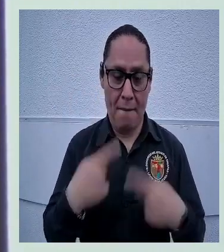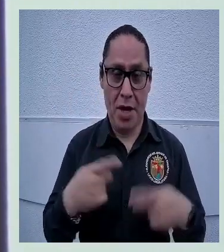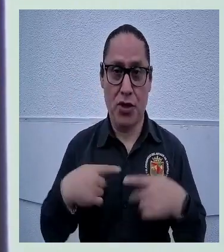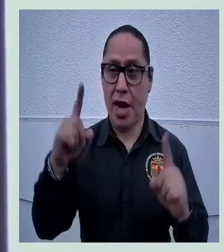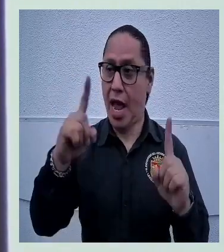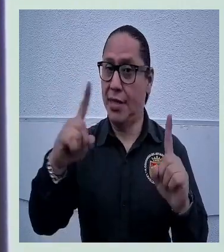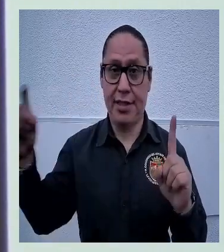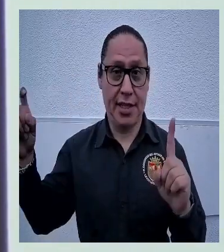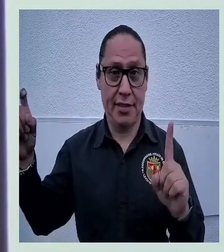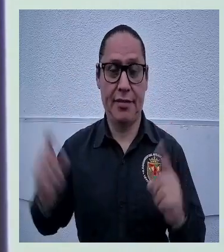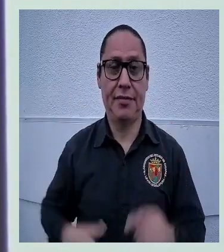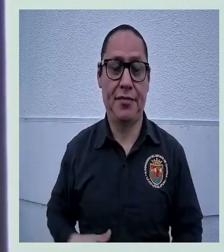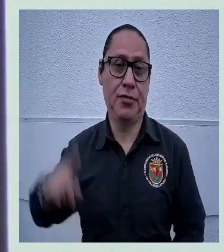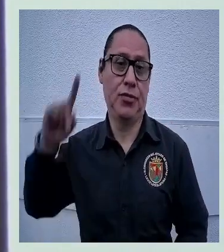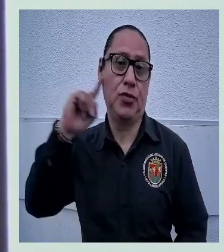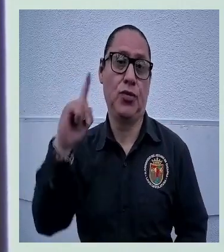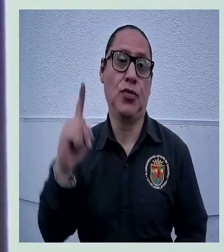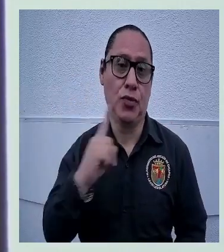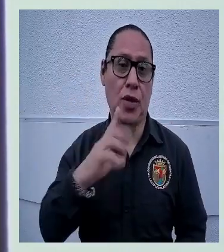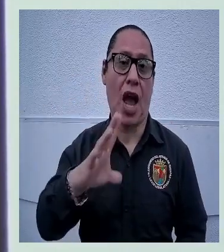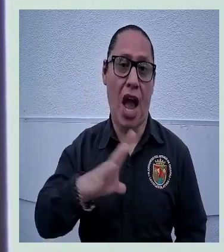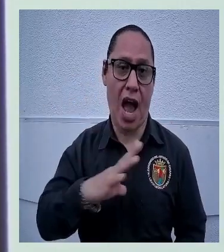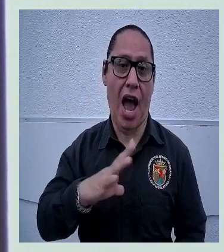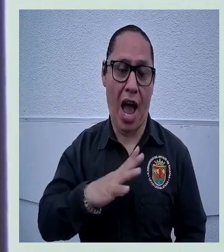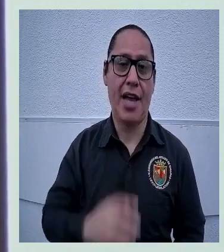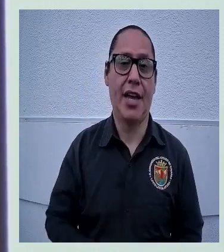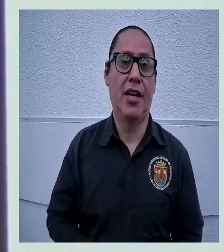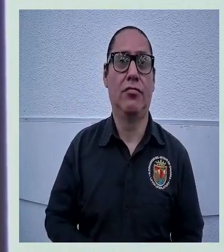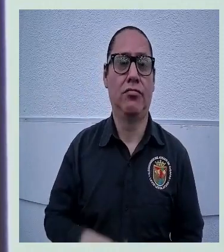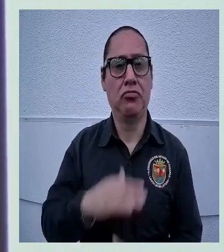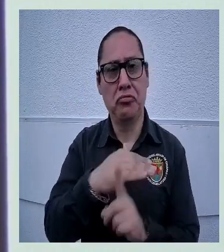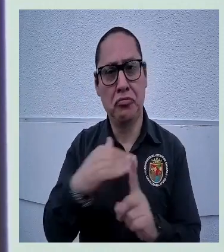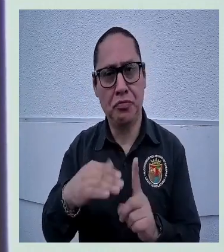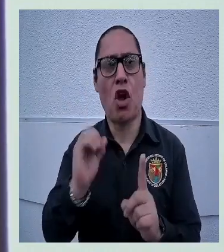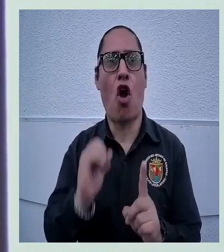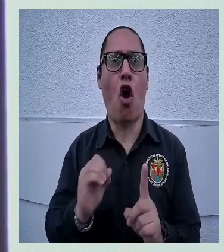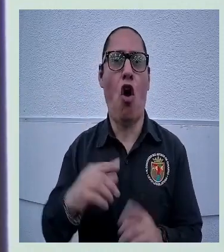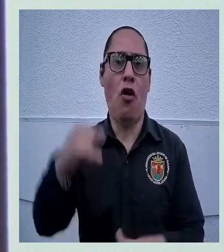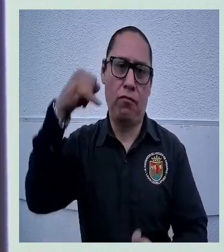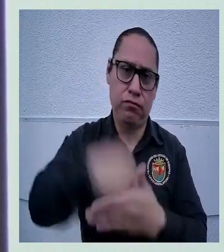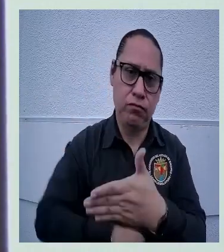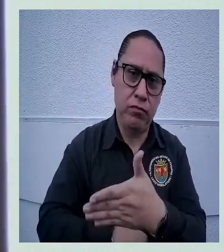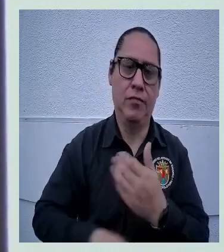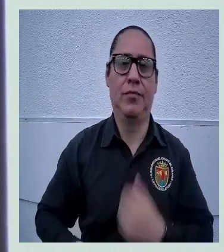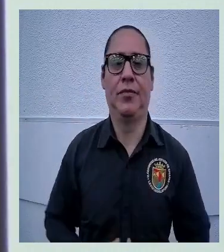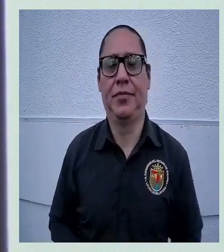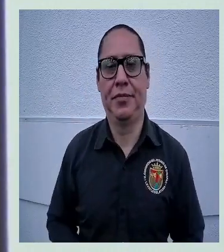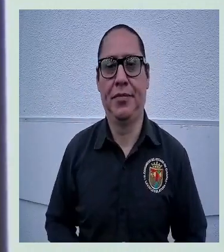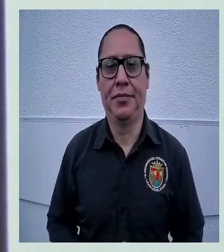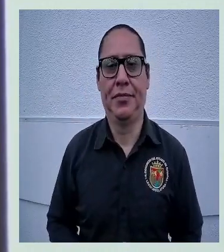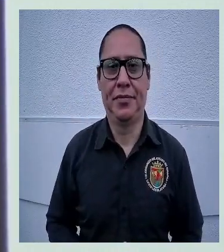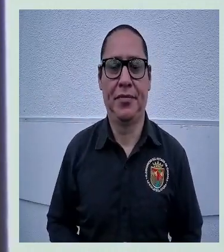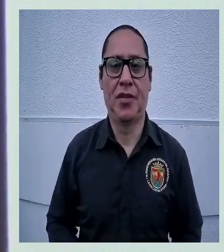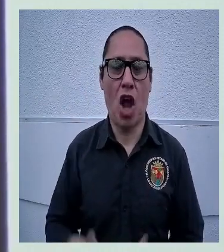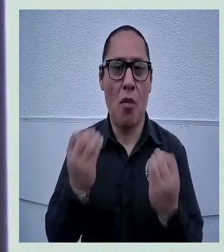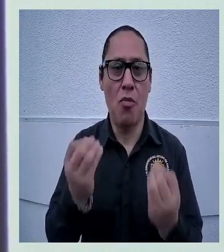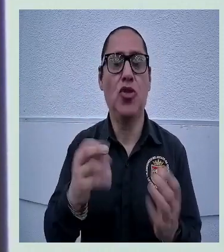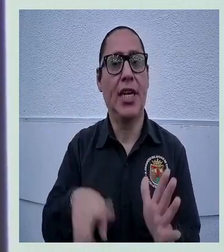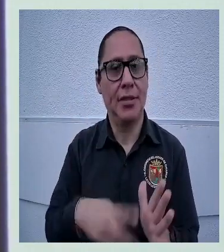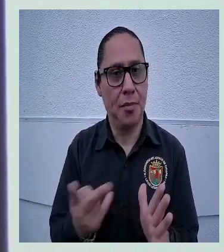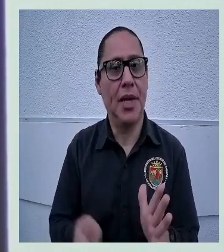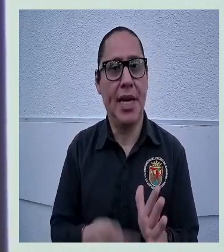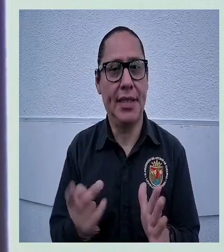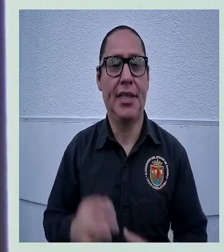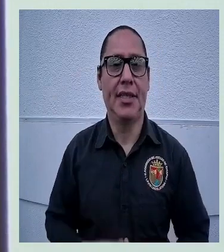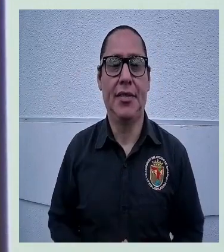100 es sorda de forma parcial o total lo que en muchas ocasiones le impide